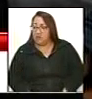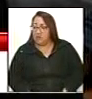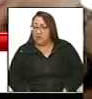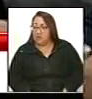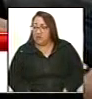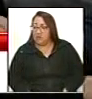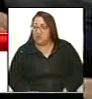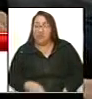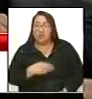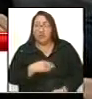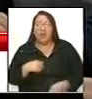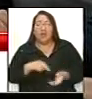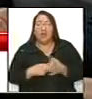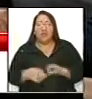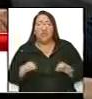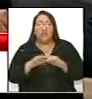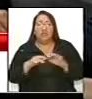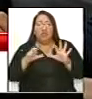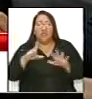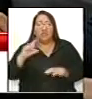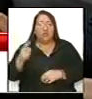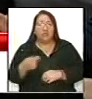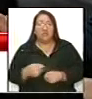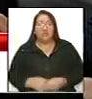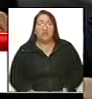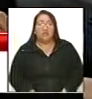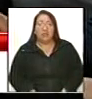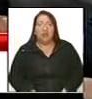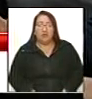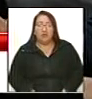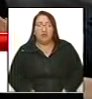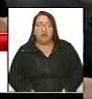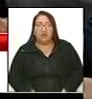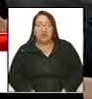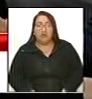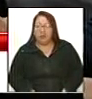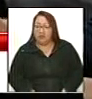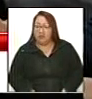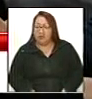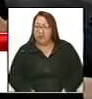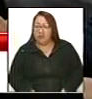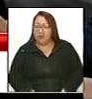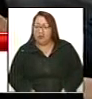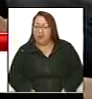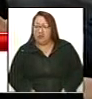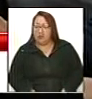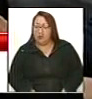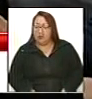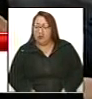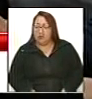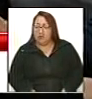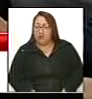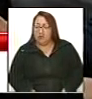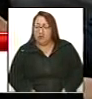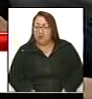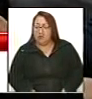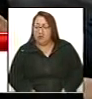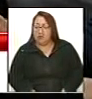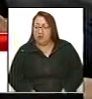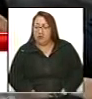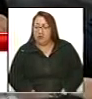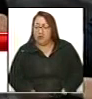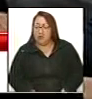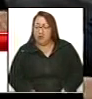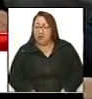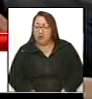y más o menos tenemos casi 1.000 asociados, nos ceden sus derechos, sesión fiduciaria se llama en la doctrina española, ¿no?,